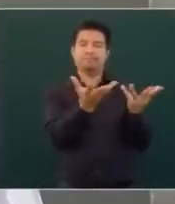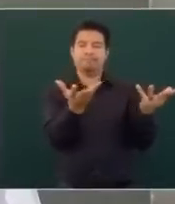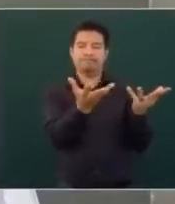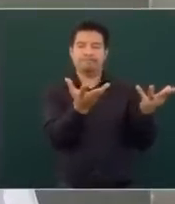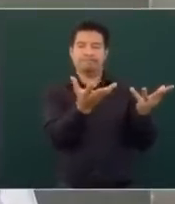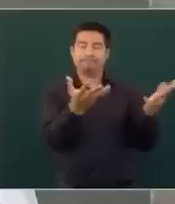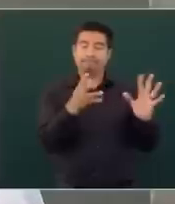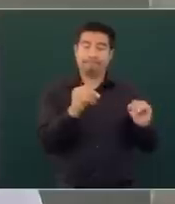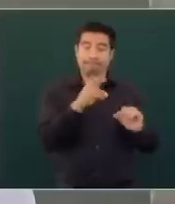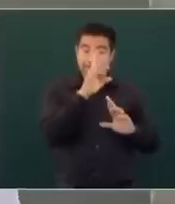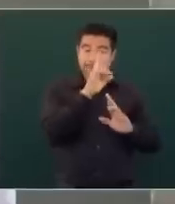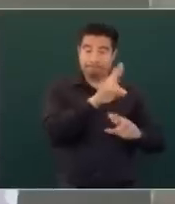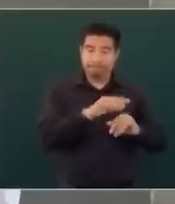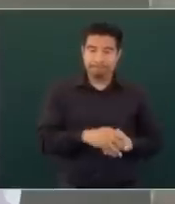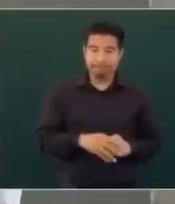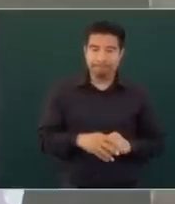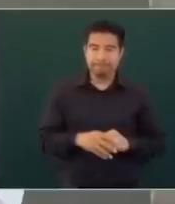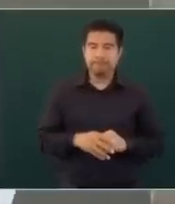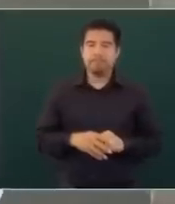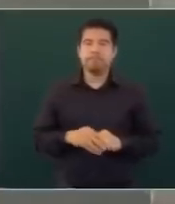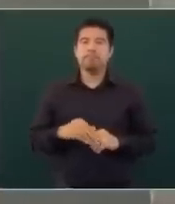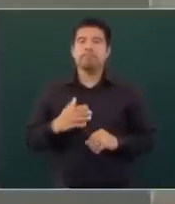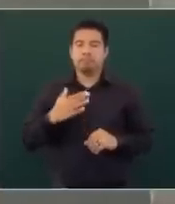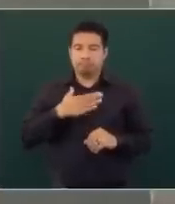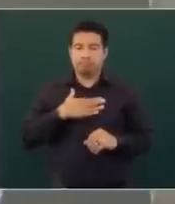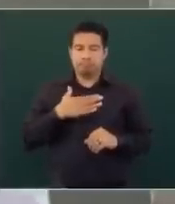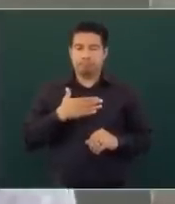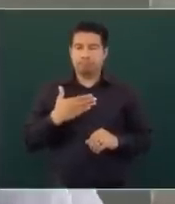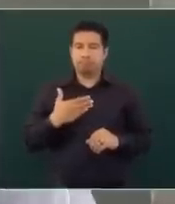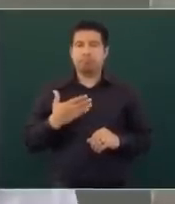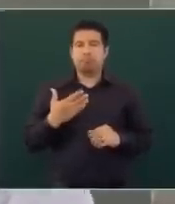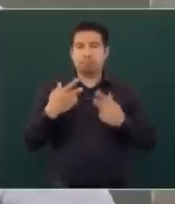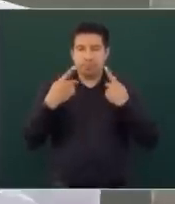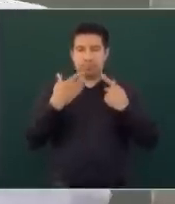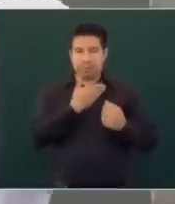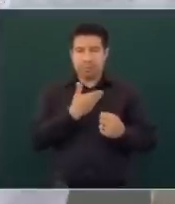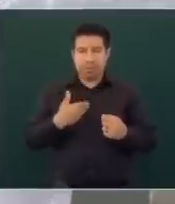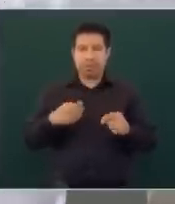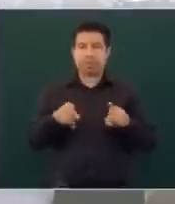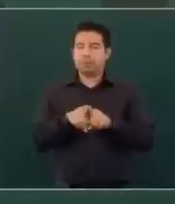como ciudadano y también como presidente les diría,